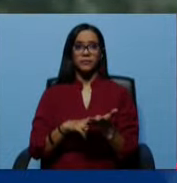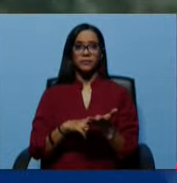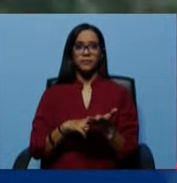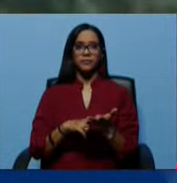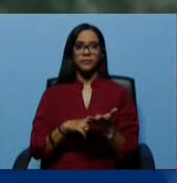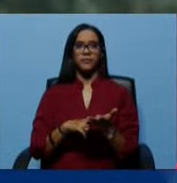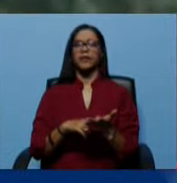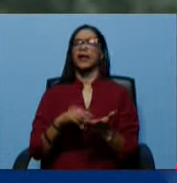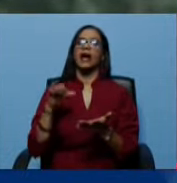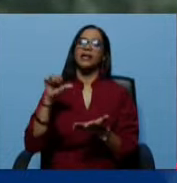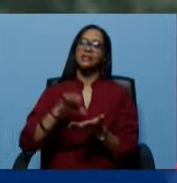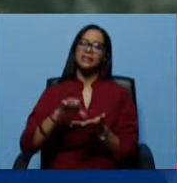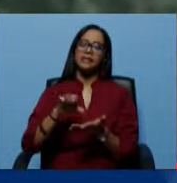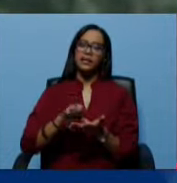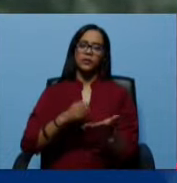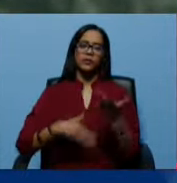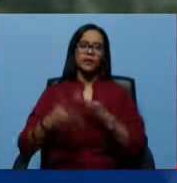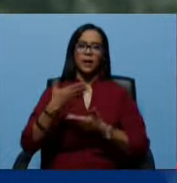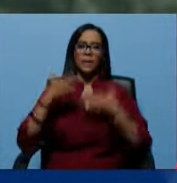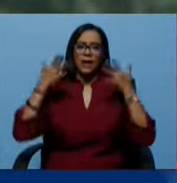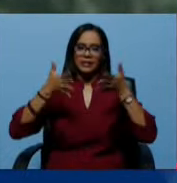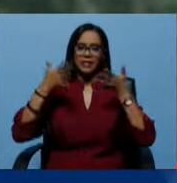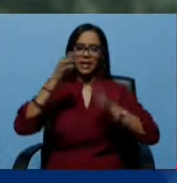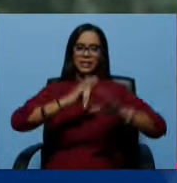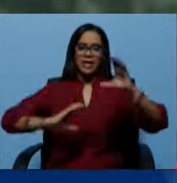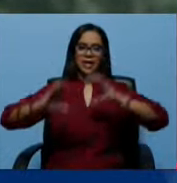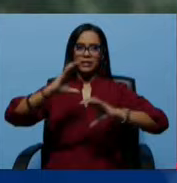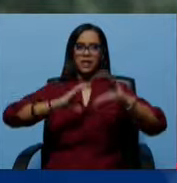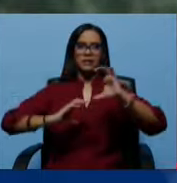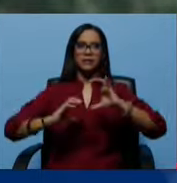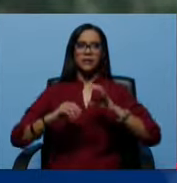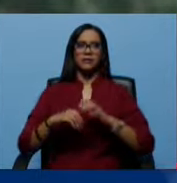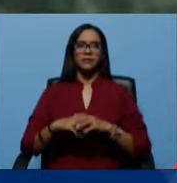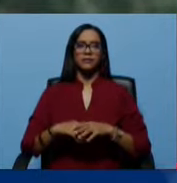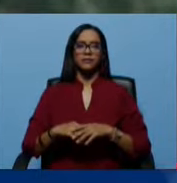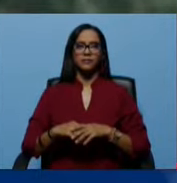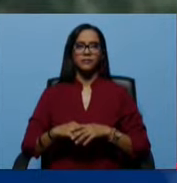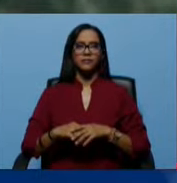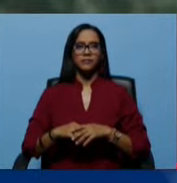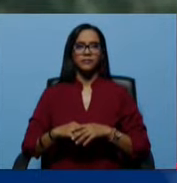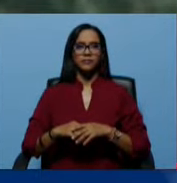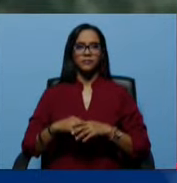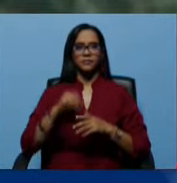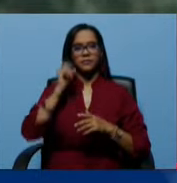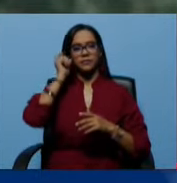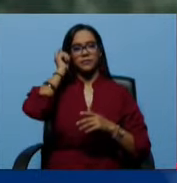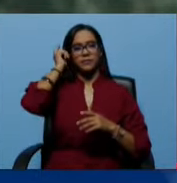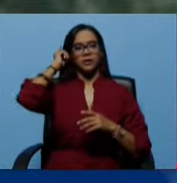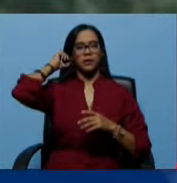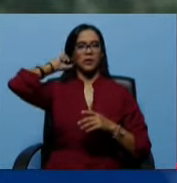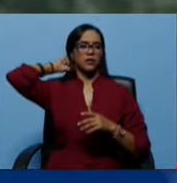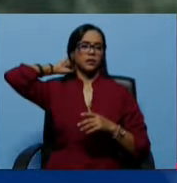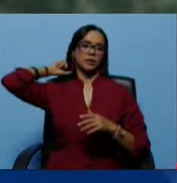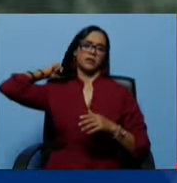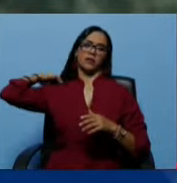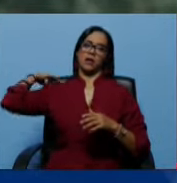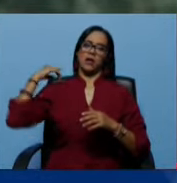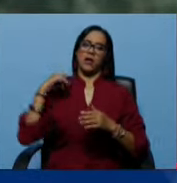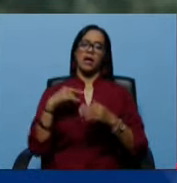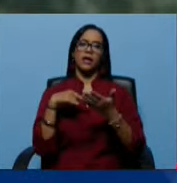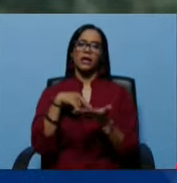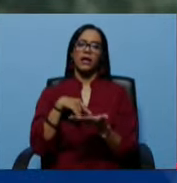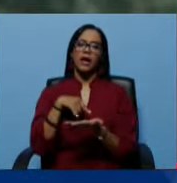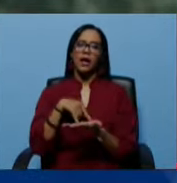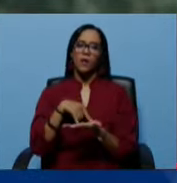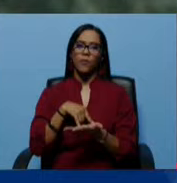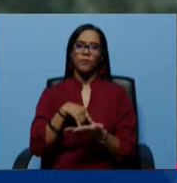al Centro Didáctico para la Enseñanza de la Ciencia. Nuevo. En Carabobo, para que